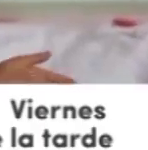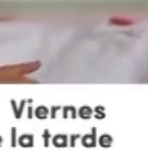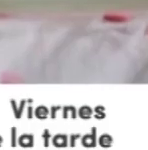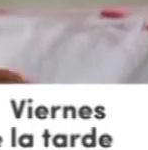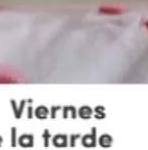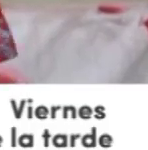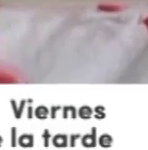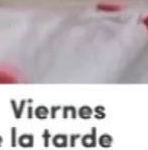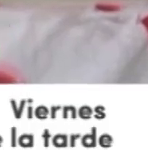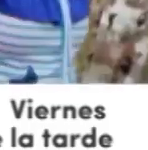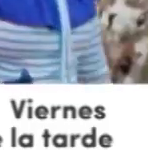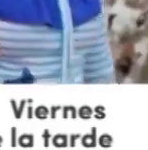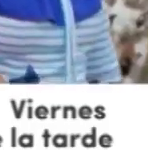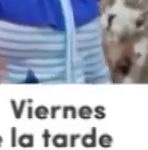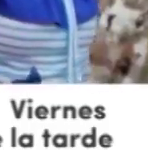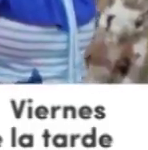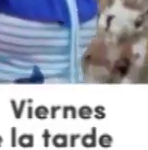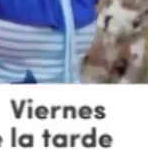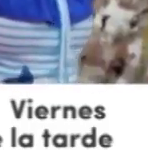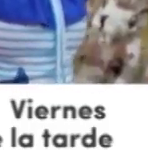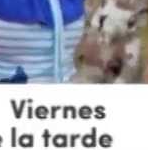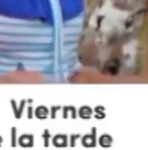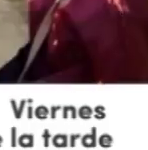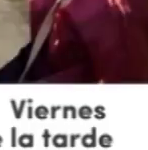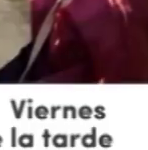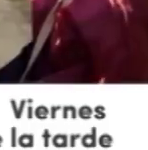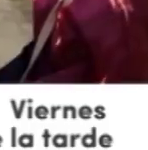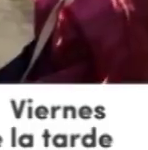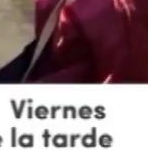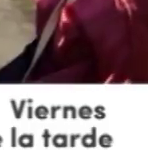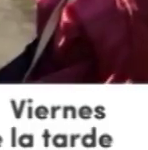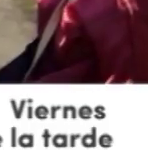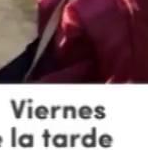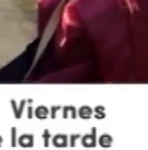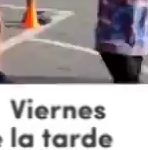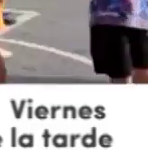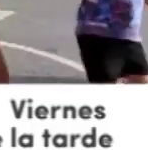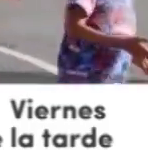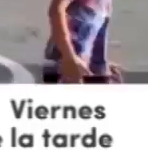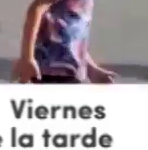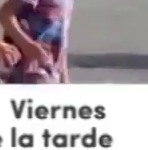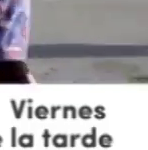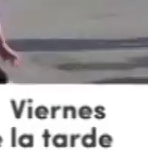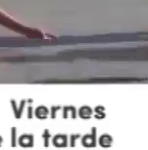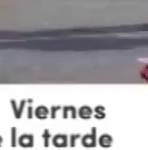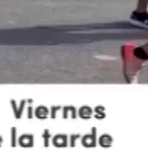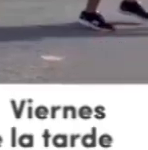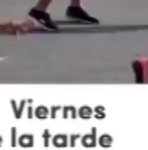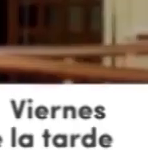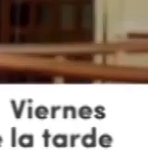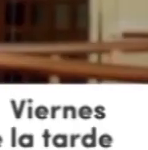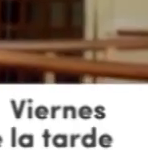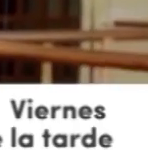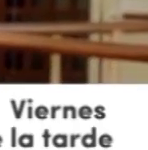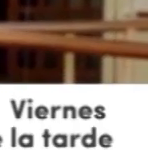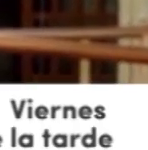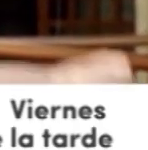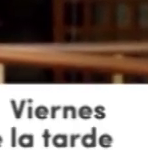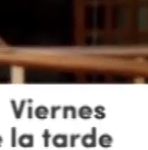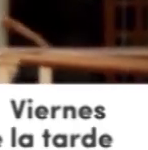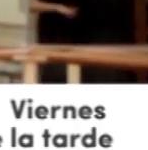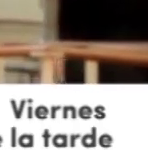Vientos, noticias que vuelan es el noticiero con información, historias y opiniones para ti. Llegamos a todos los lugares. lugares gracias a la red